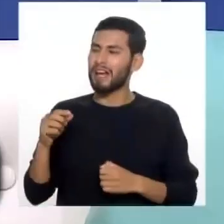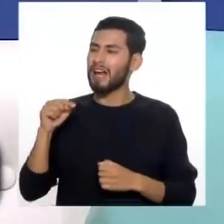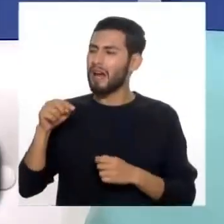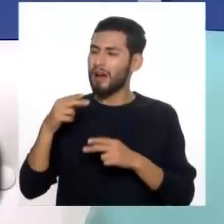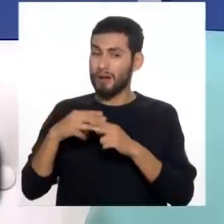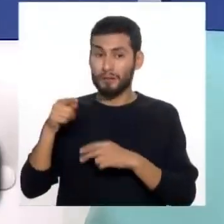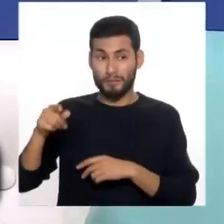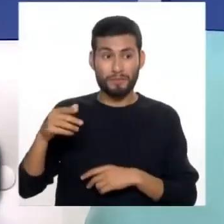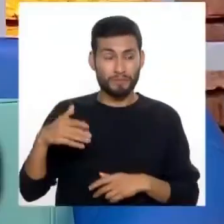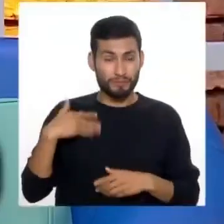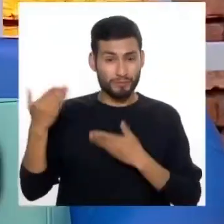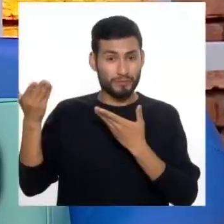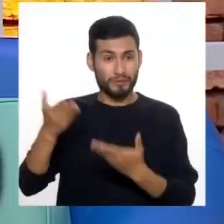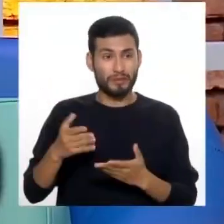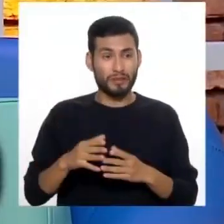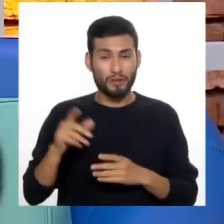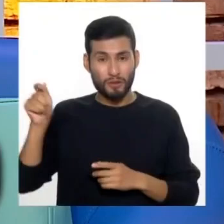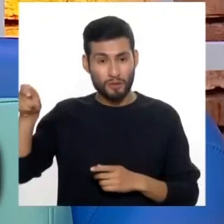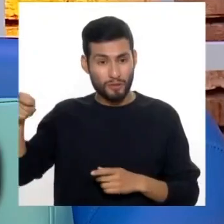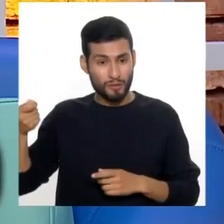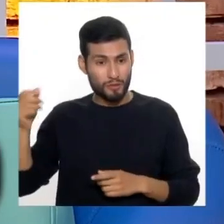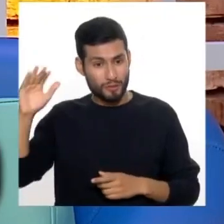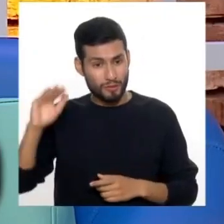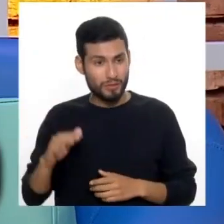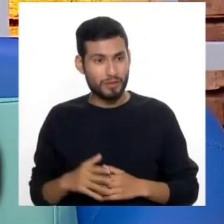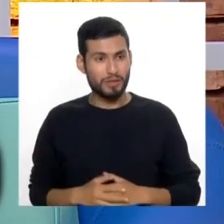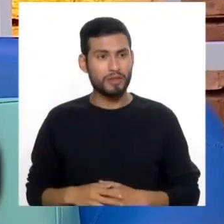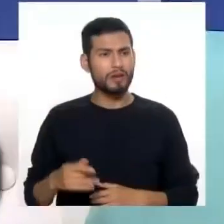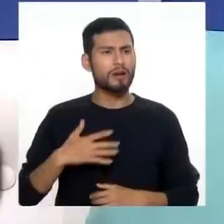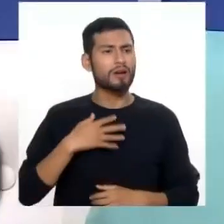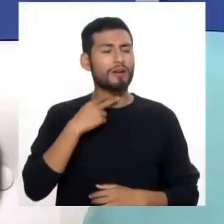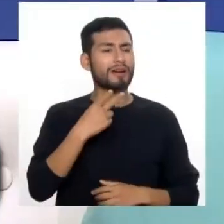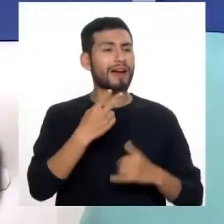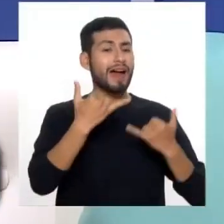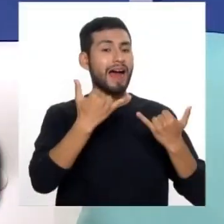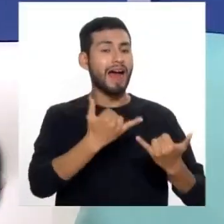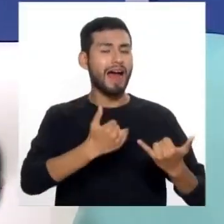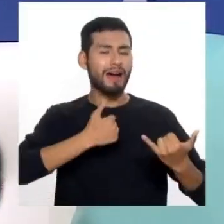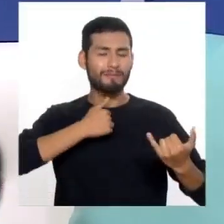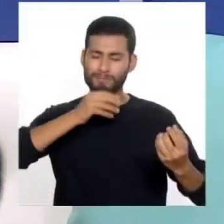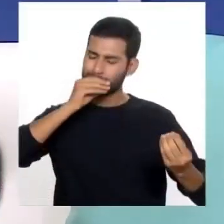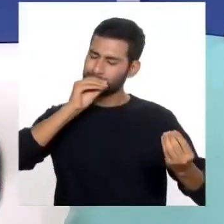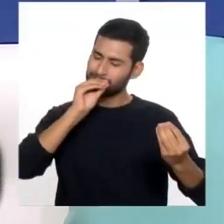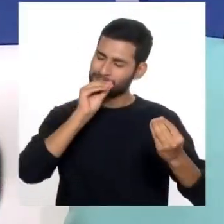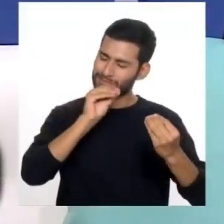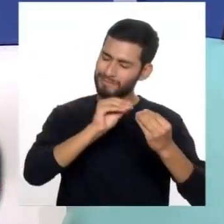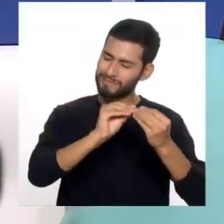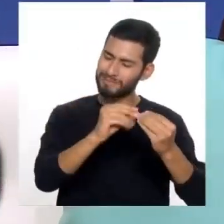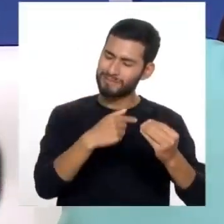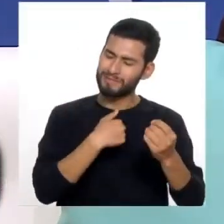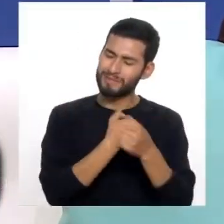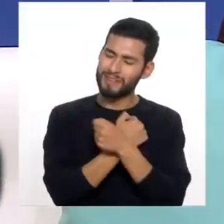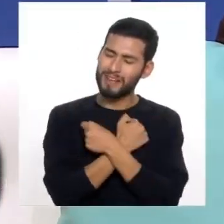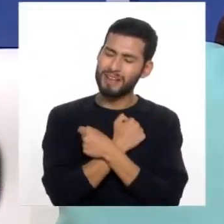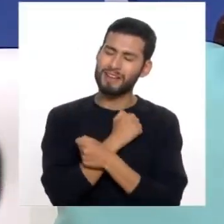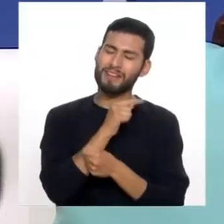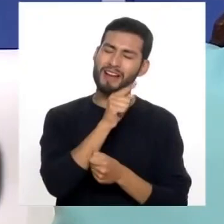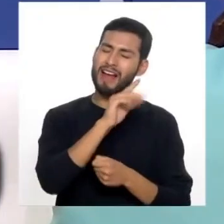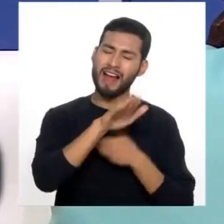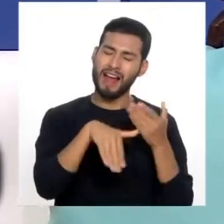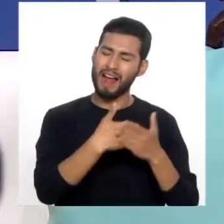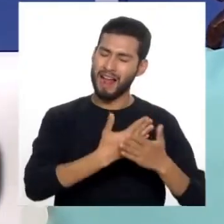ver ¿Sí? si el señor director nos baja el volumen un poquito, por favor. Puedo besarte ahora, mi amor, con todo el